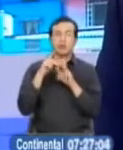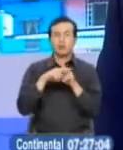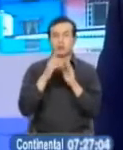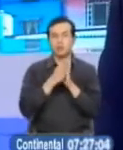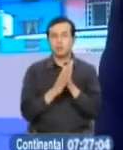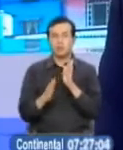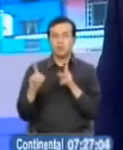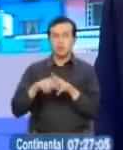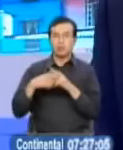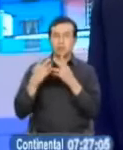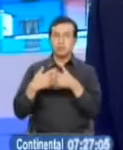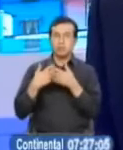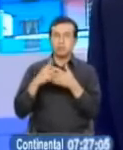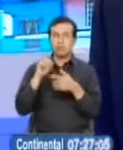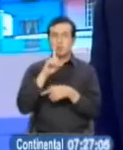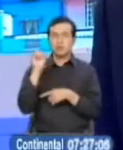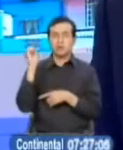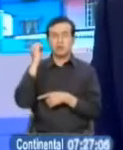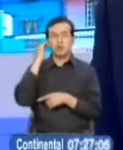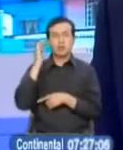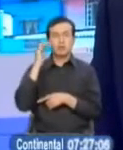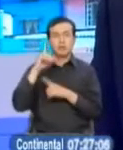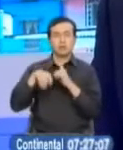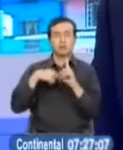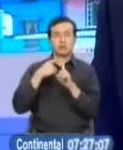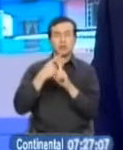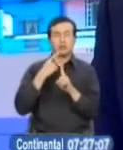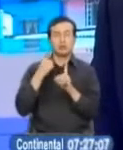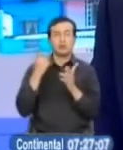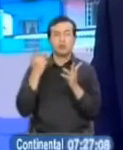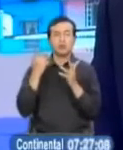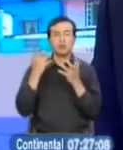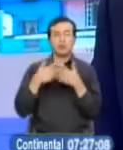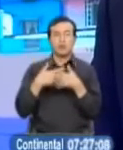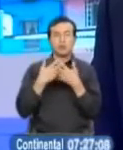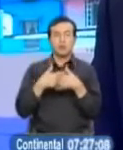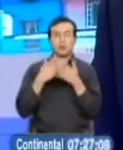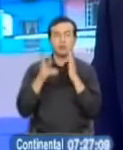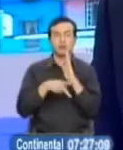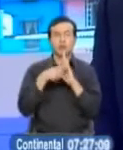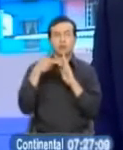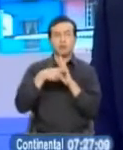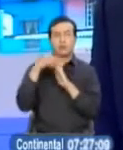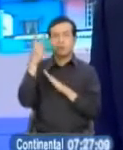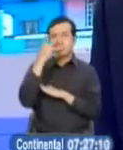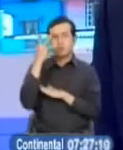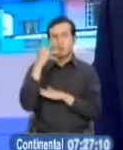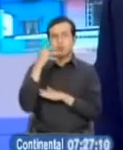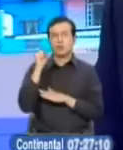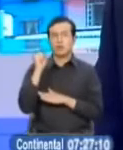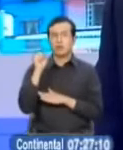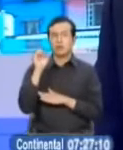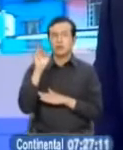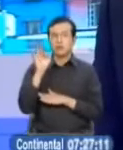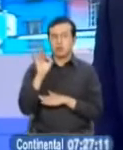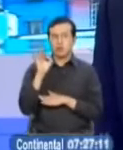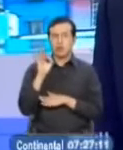marcha. 100 días más que la planta de refinación, especialmente FCC, la producción